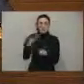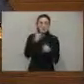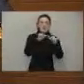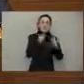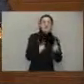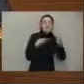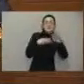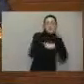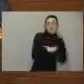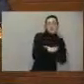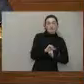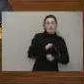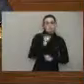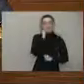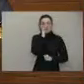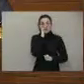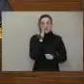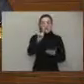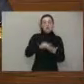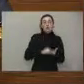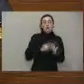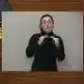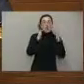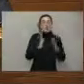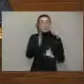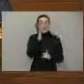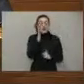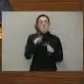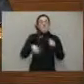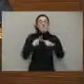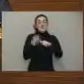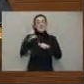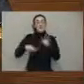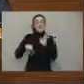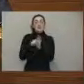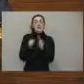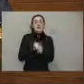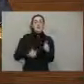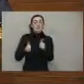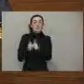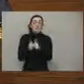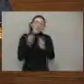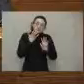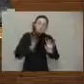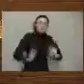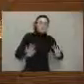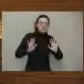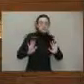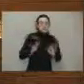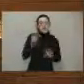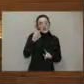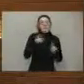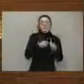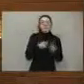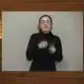al servicio residencial, del contrato de hospedaje y el de la Ley de Dependencia. Si bien, y esto es importante referirlo, tomando como